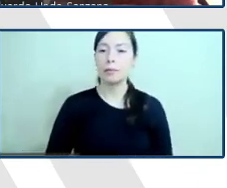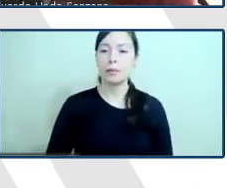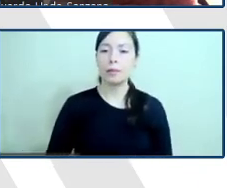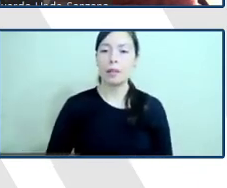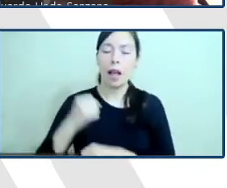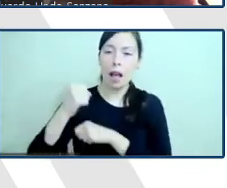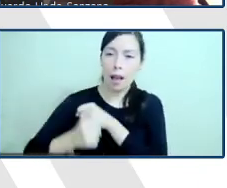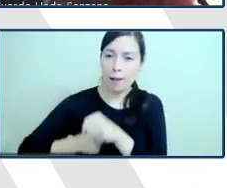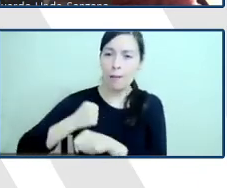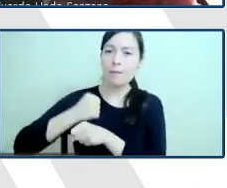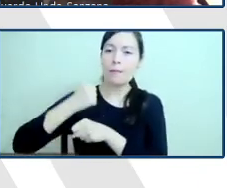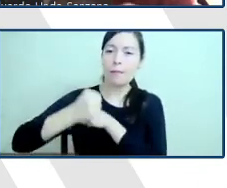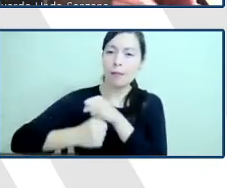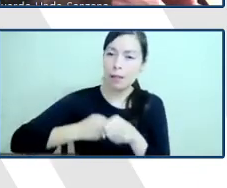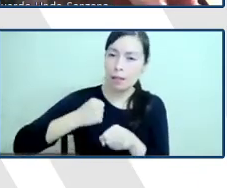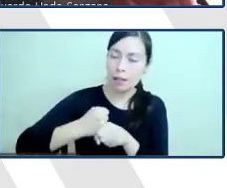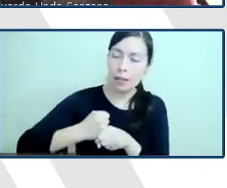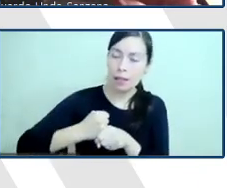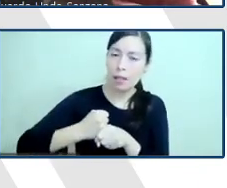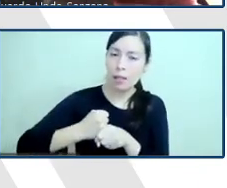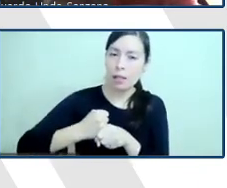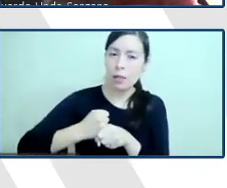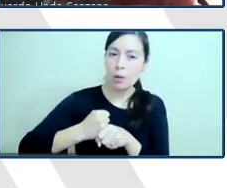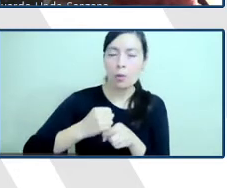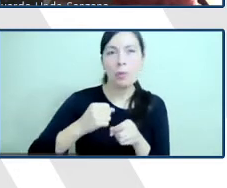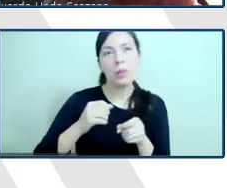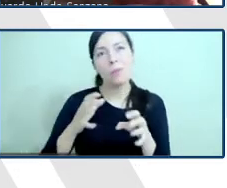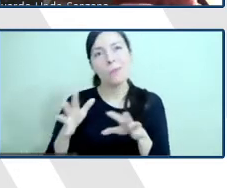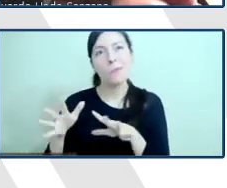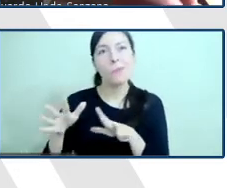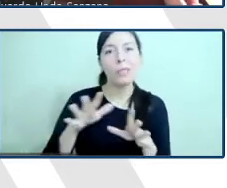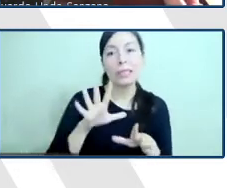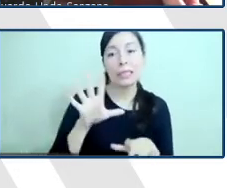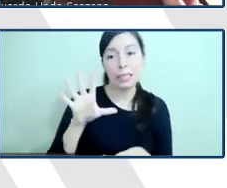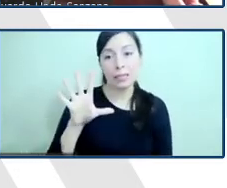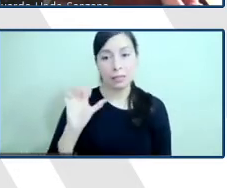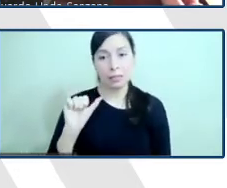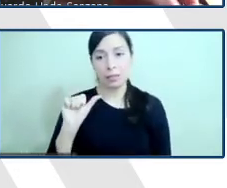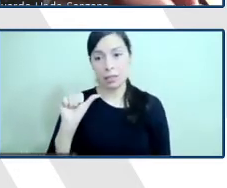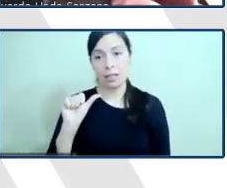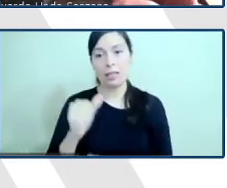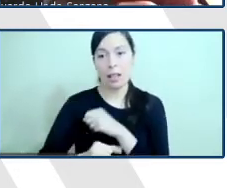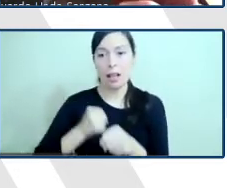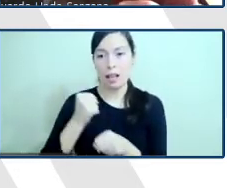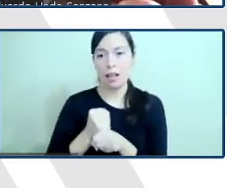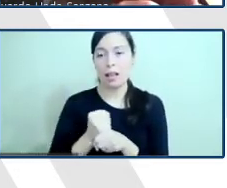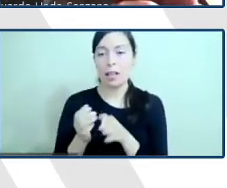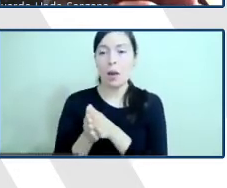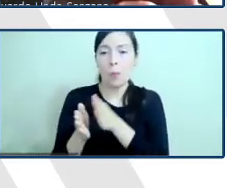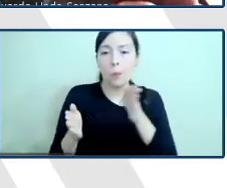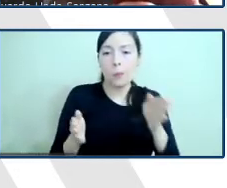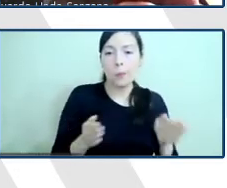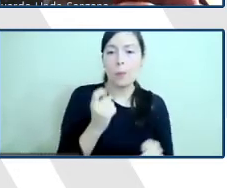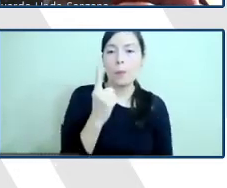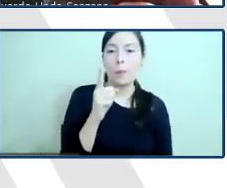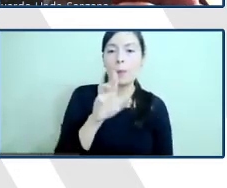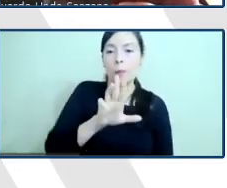años, bueno, bastante relativo, como por 5 o 6 años, hasta el año 1963,